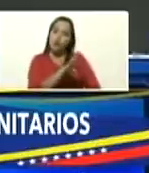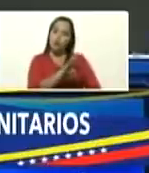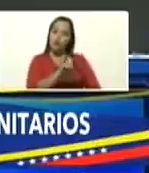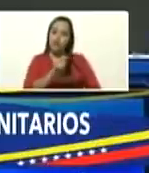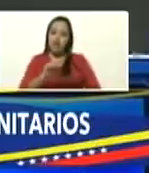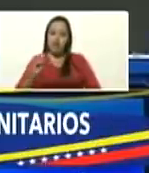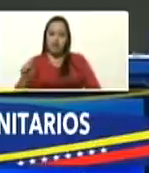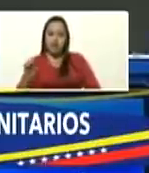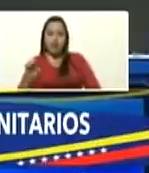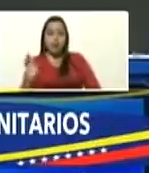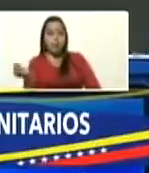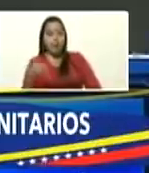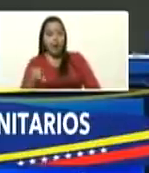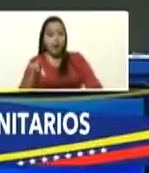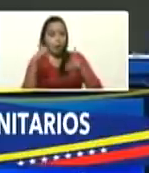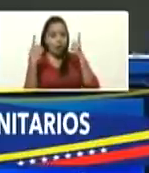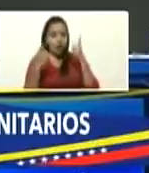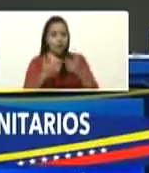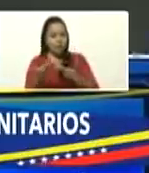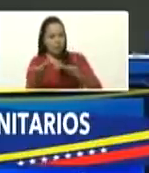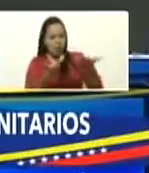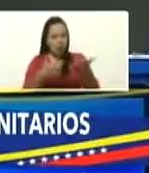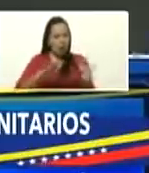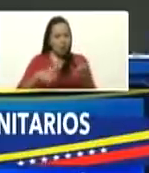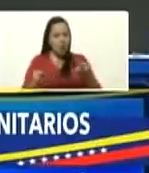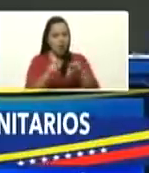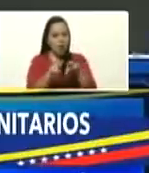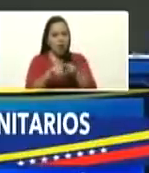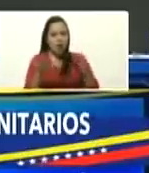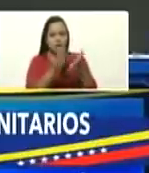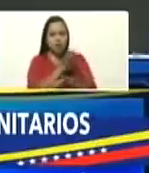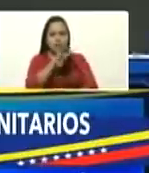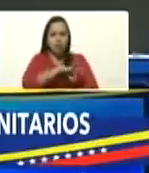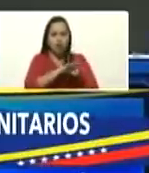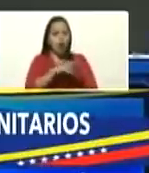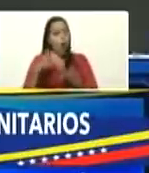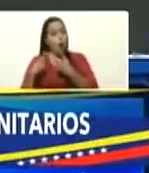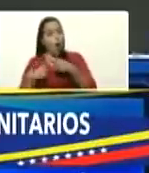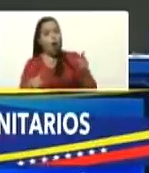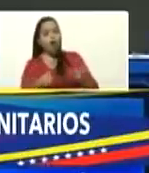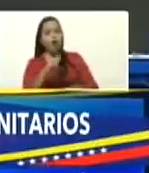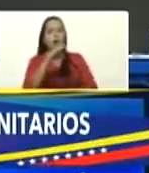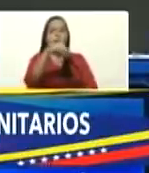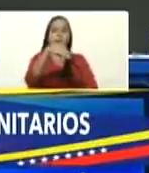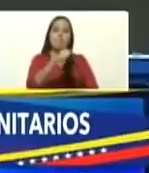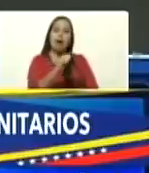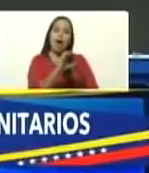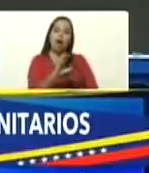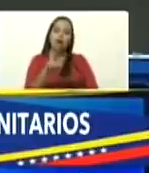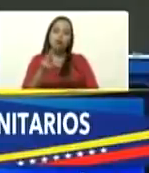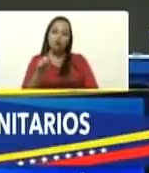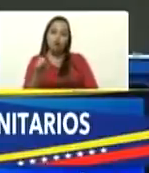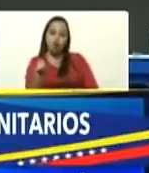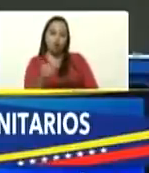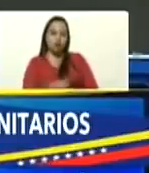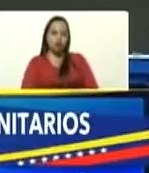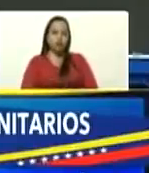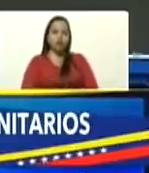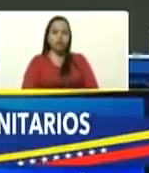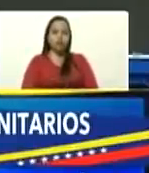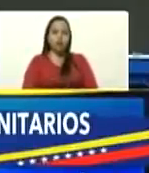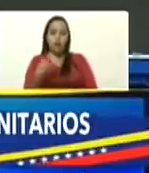económica, social. El eje territorial Macuto-Caraballeda, con una realidad similar. Y